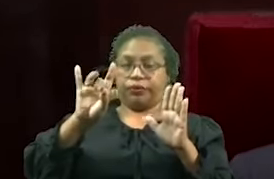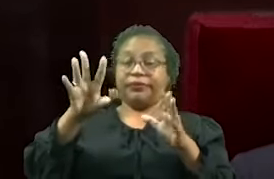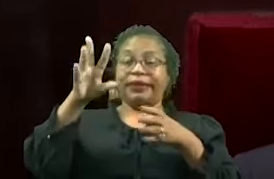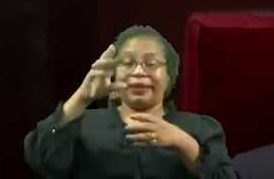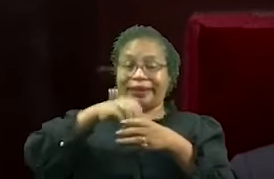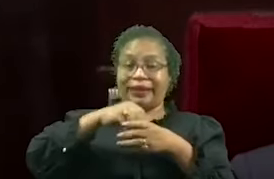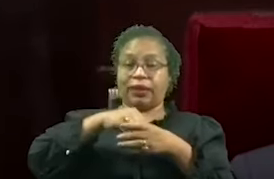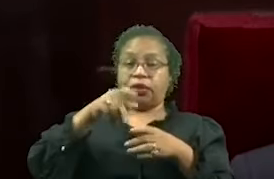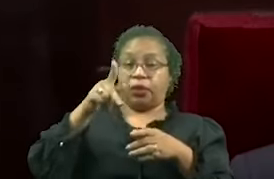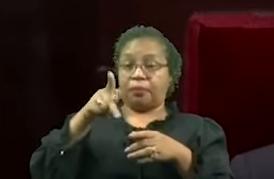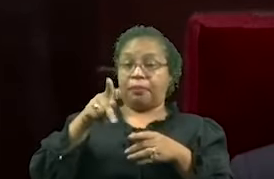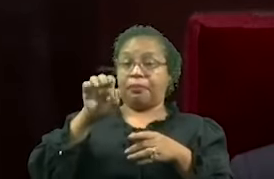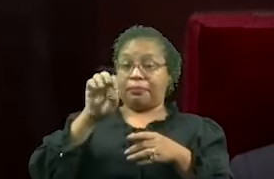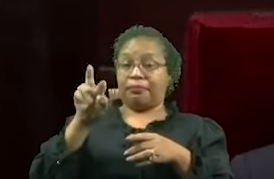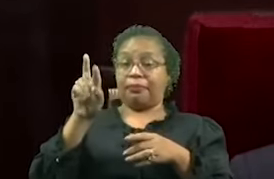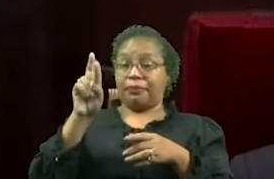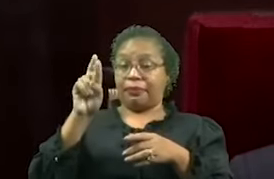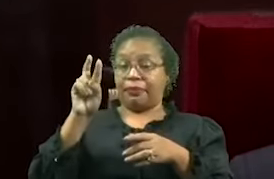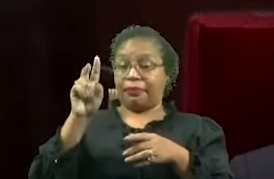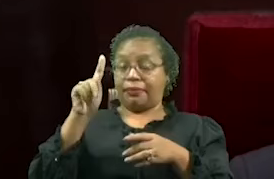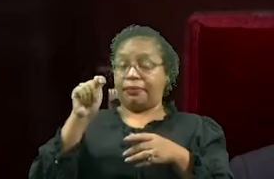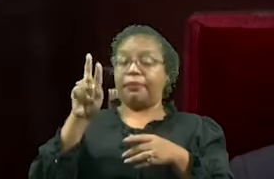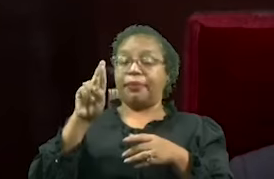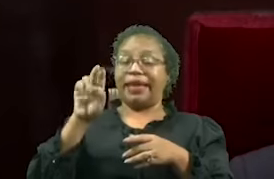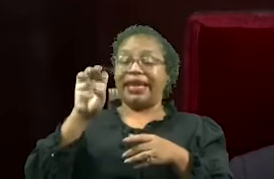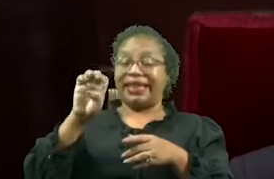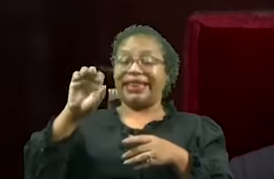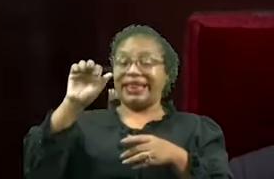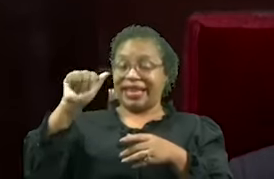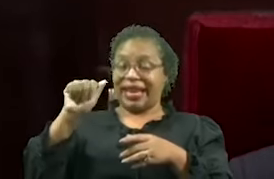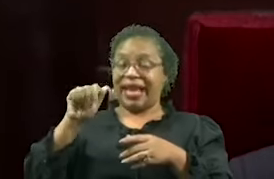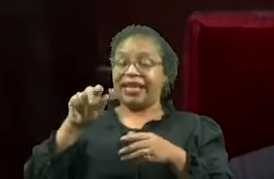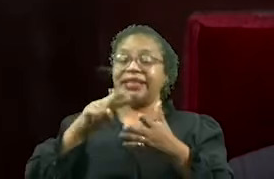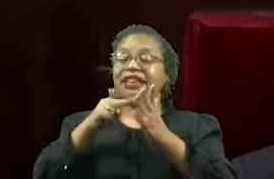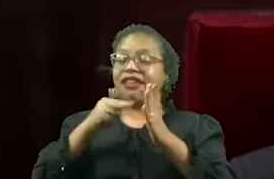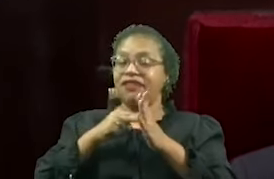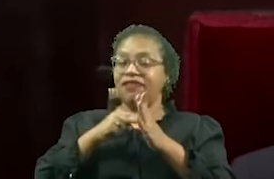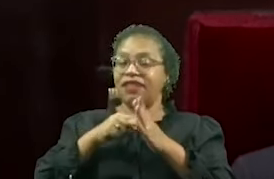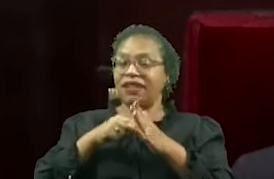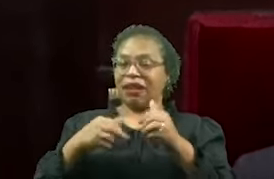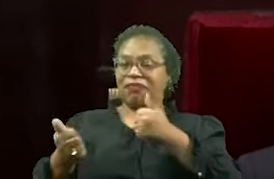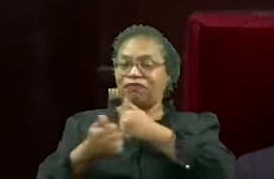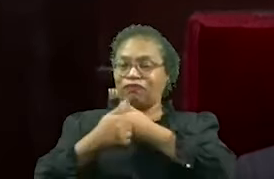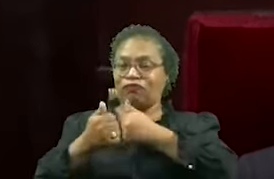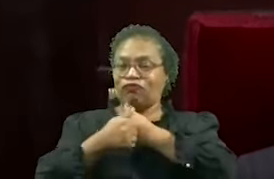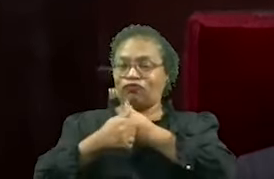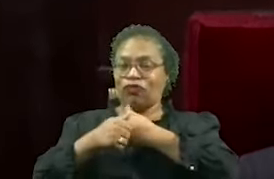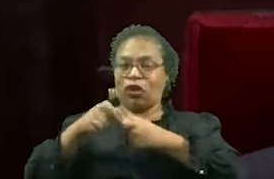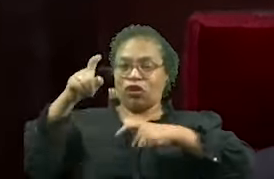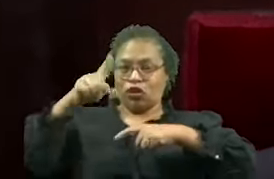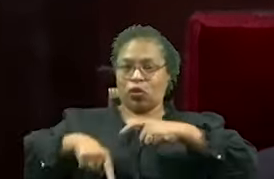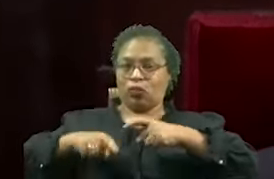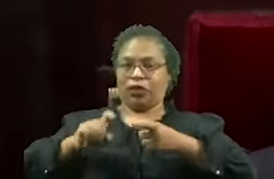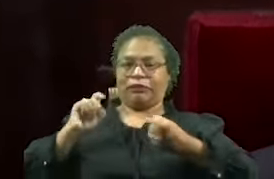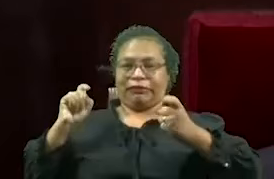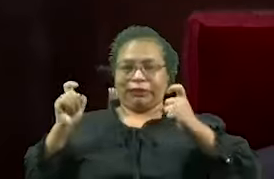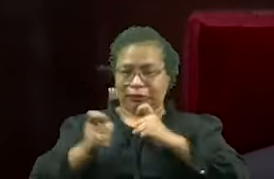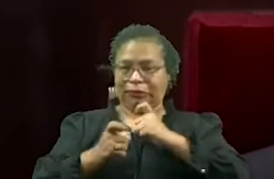pétrea de piedra que ya contenía esta cláusula escuchen bien que no se